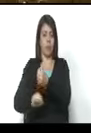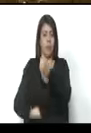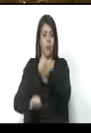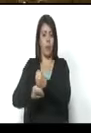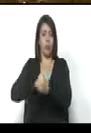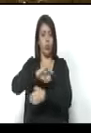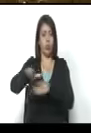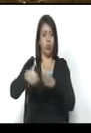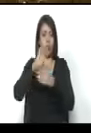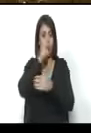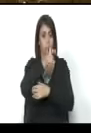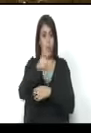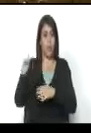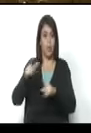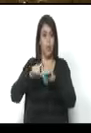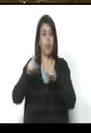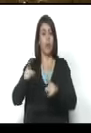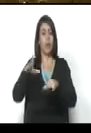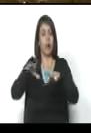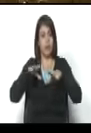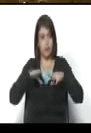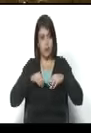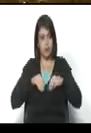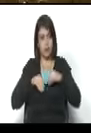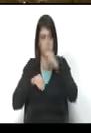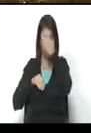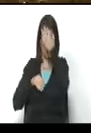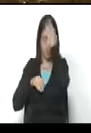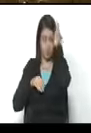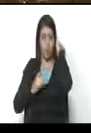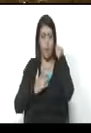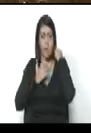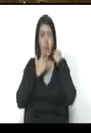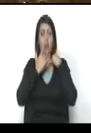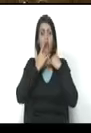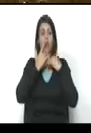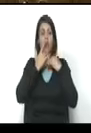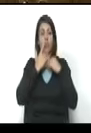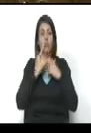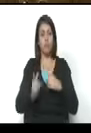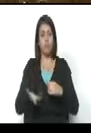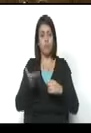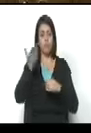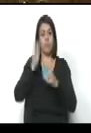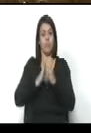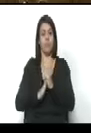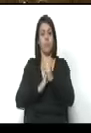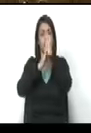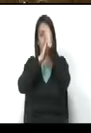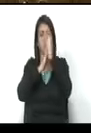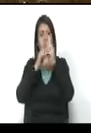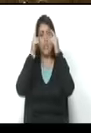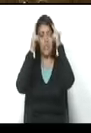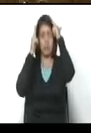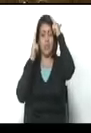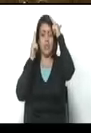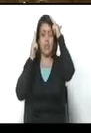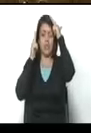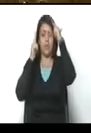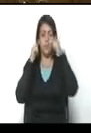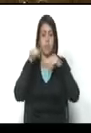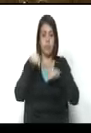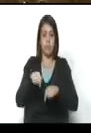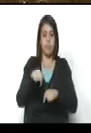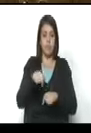apoyarnos como pueblo, pero para reconocer la gallardía, la valentía y el liderazgo de nuestro comandante Chávez